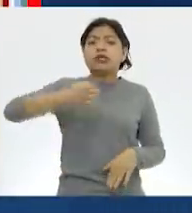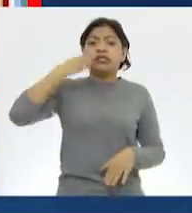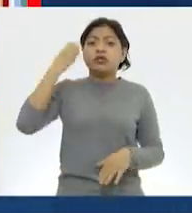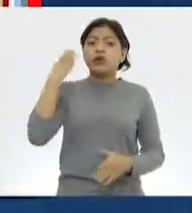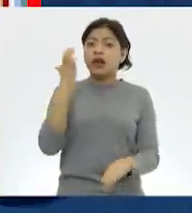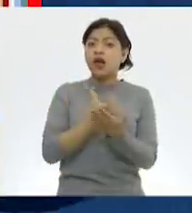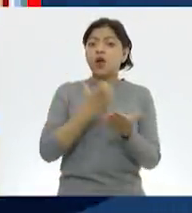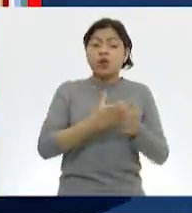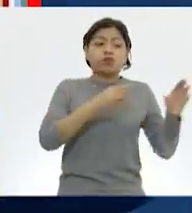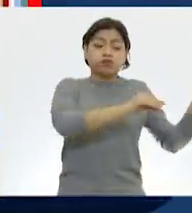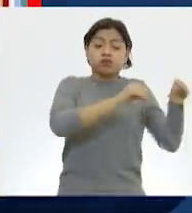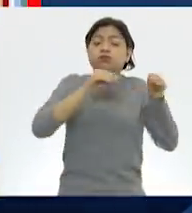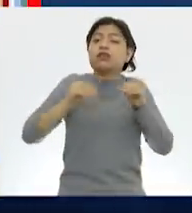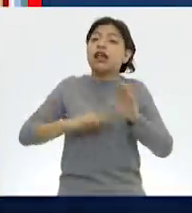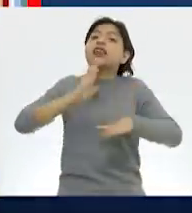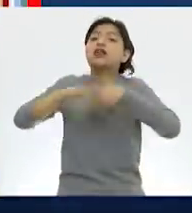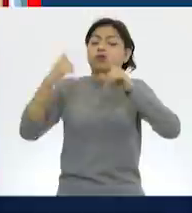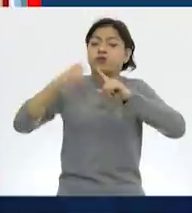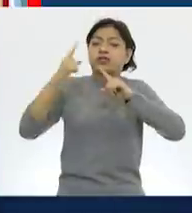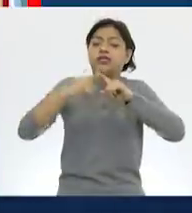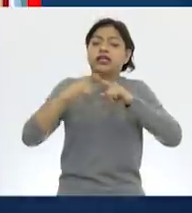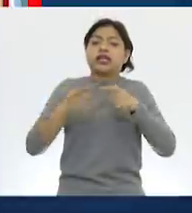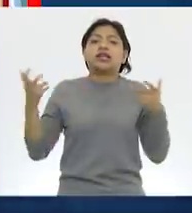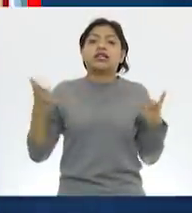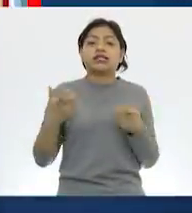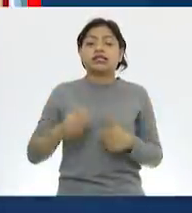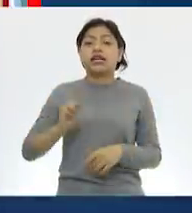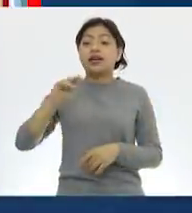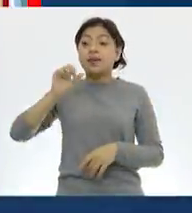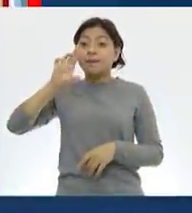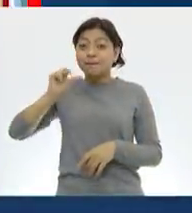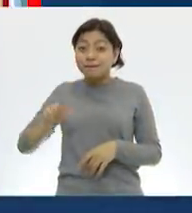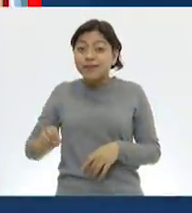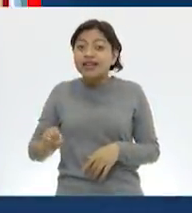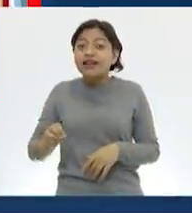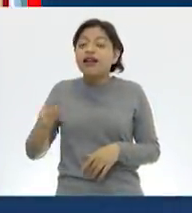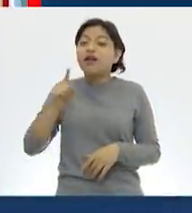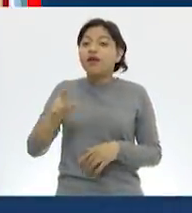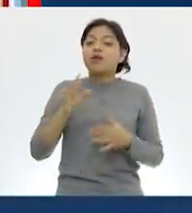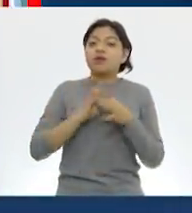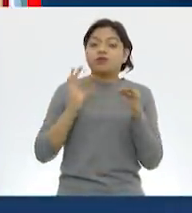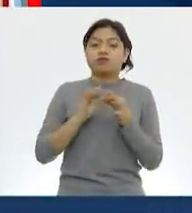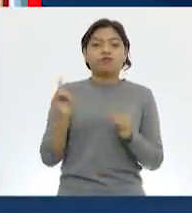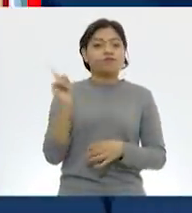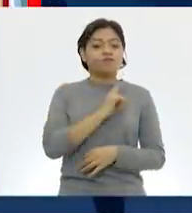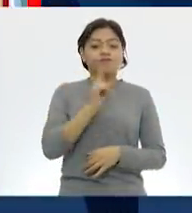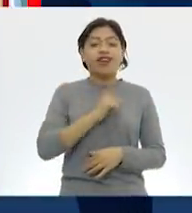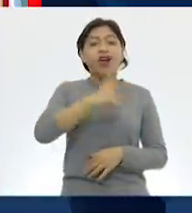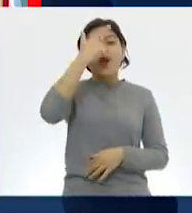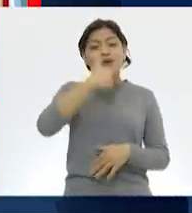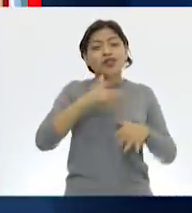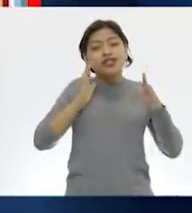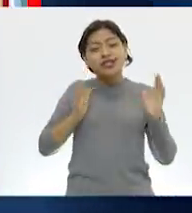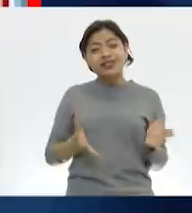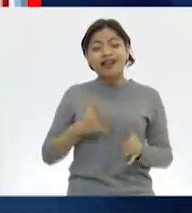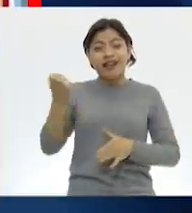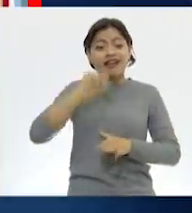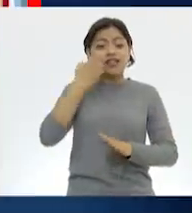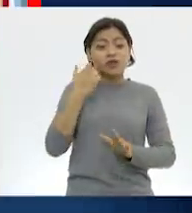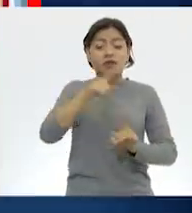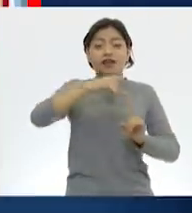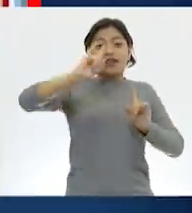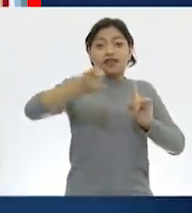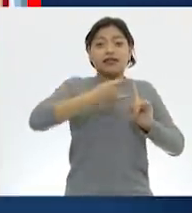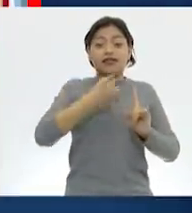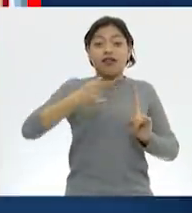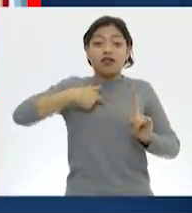tarea. Cuando le contó el plan a Mariano, este se opuso, argumentando que era de noche, que la escuela estaba cerrada,